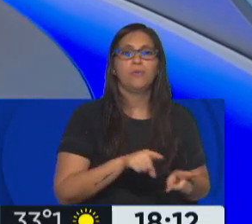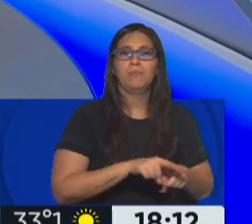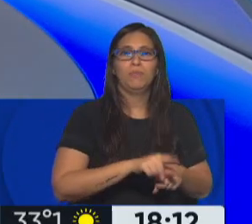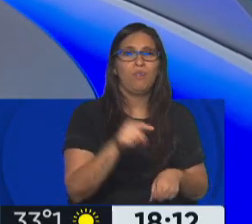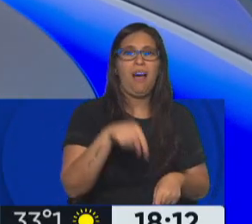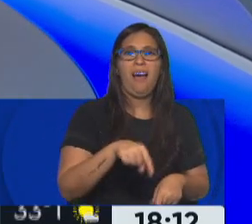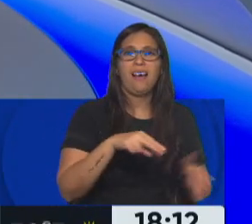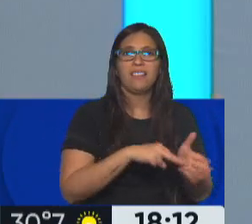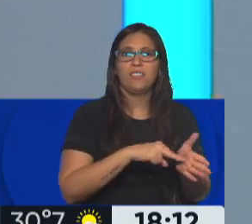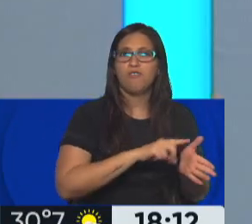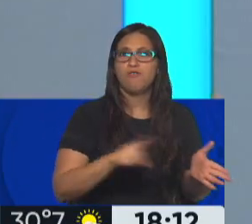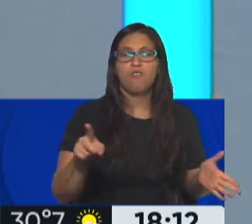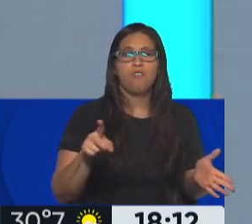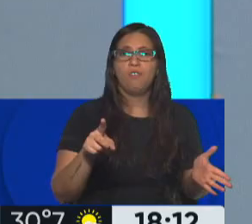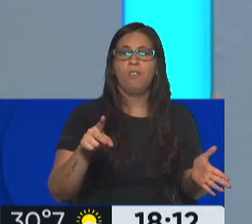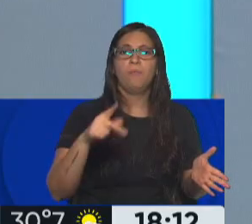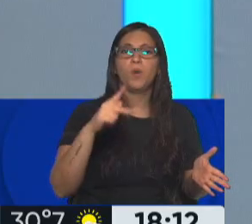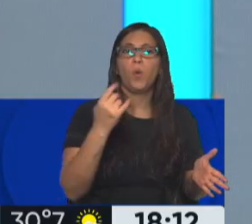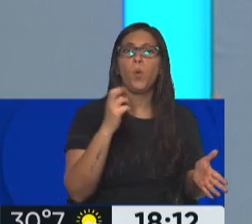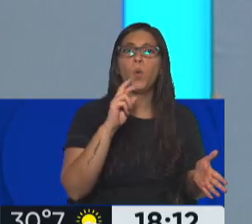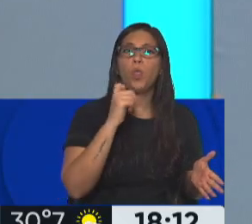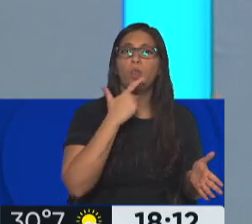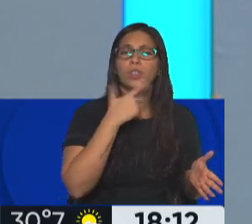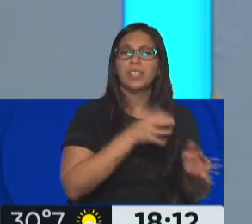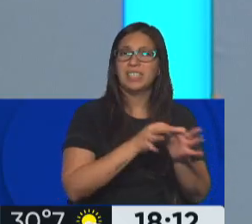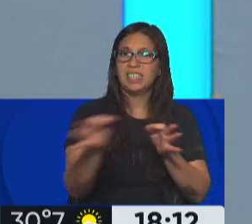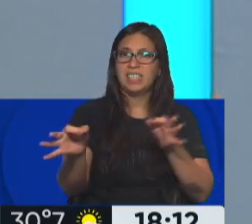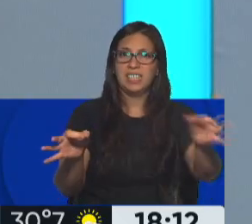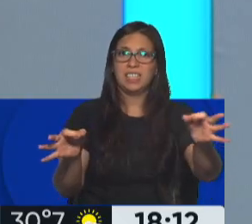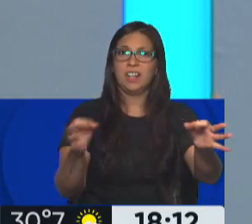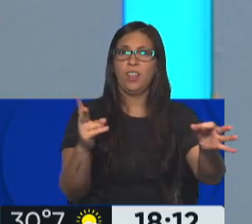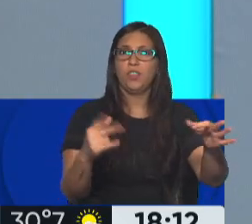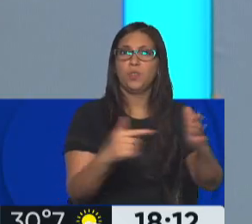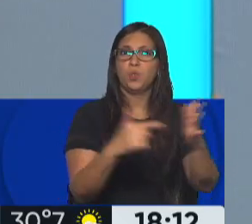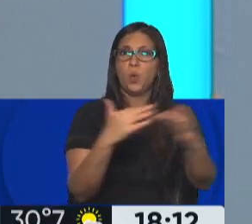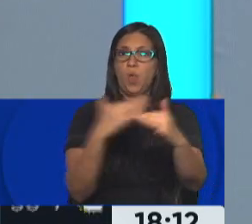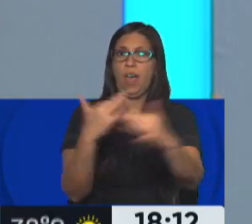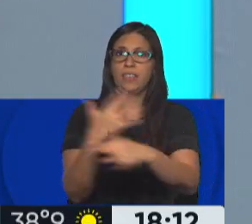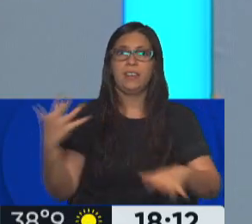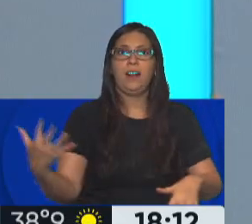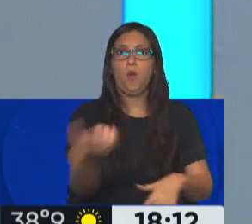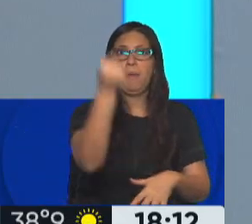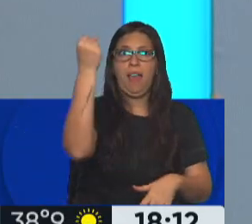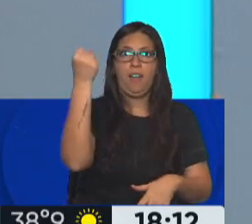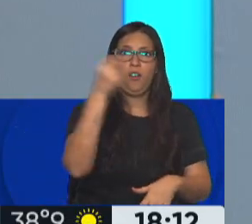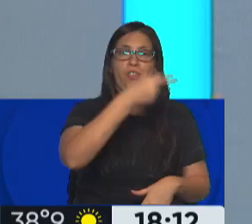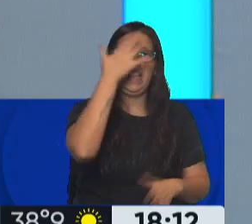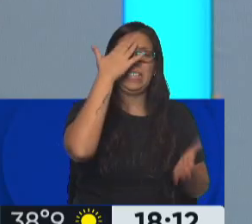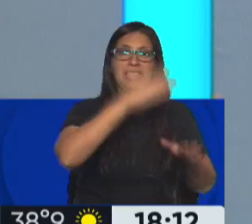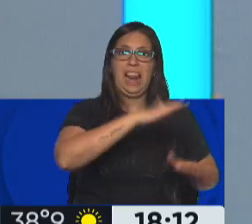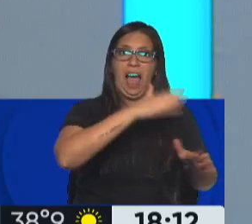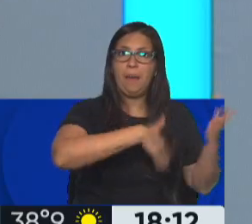a invadir Kobane, ¿sí? Y también Raqqa, dos ciudades emblemáticas que las fuerzas kurdas recuperaron del Estado Islámico allá